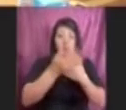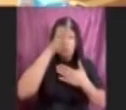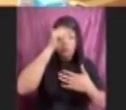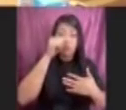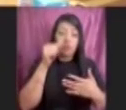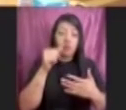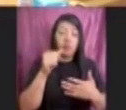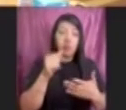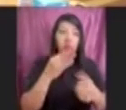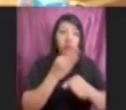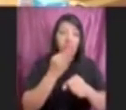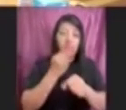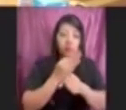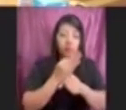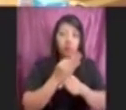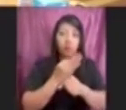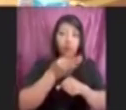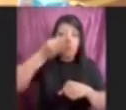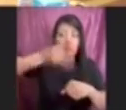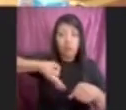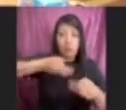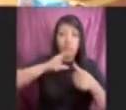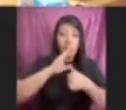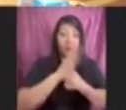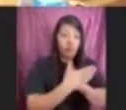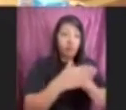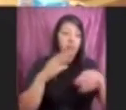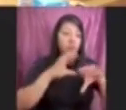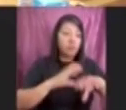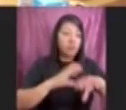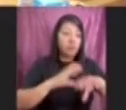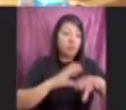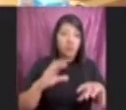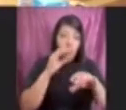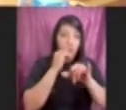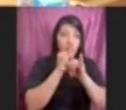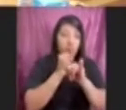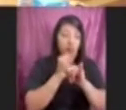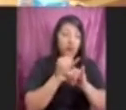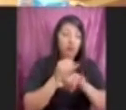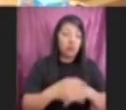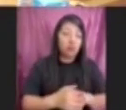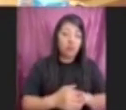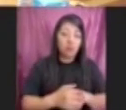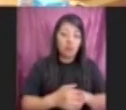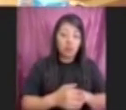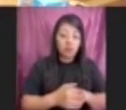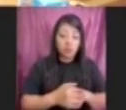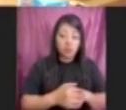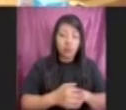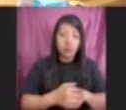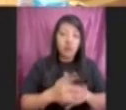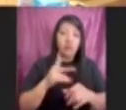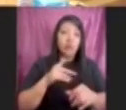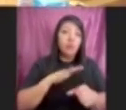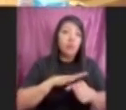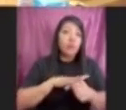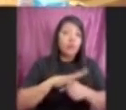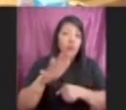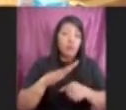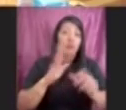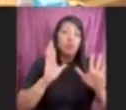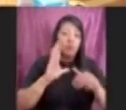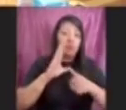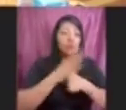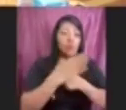un dictamen que emite la Comisión de Seguimiento de Sistemas Informáticos. Respecto a la integración del Comité Técnico